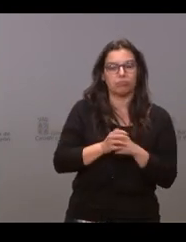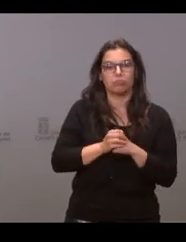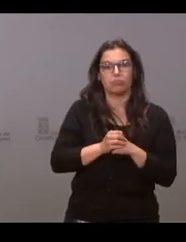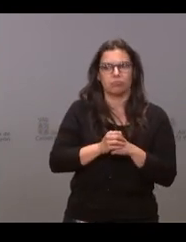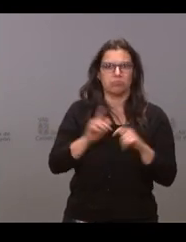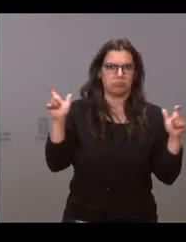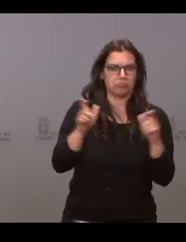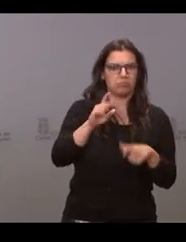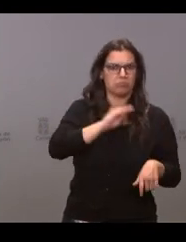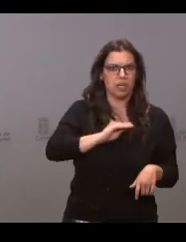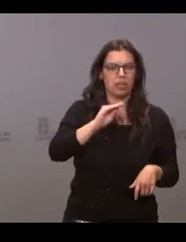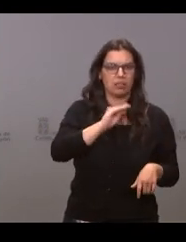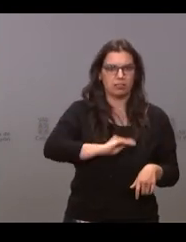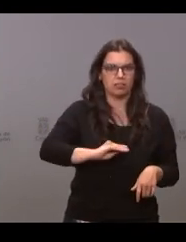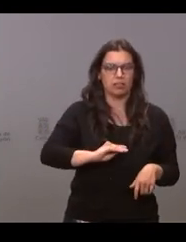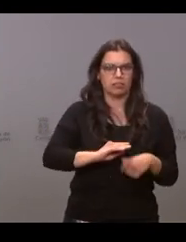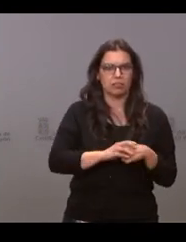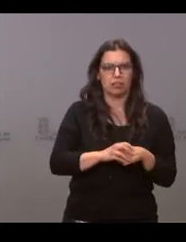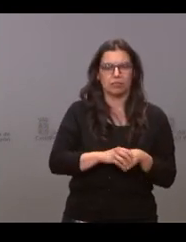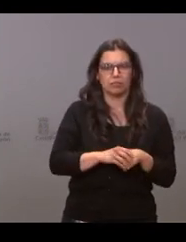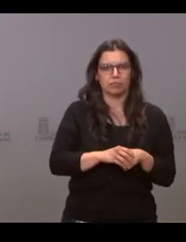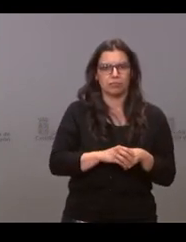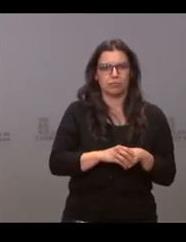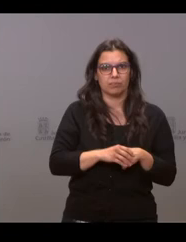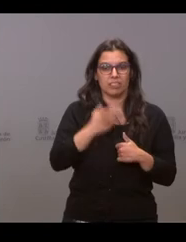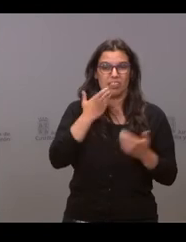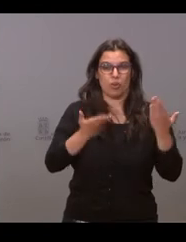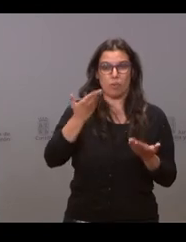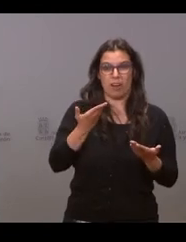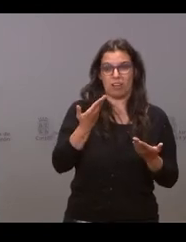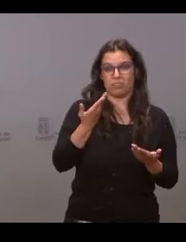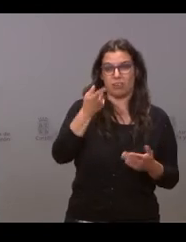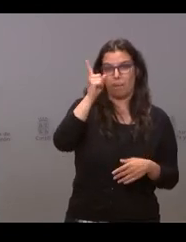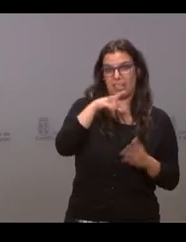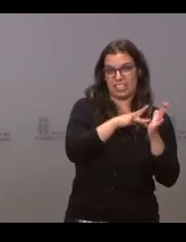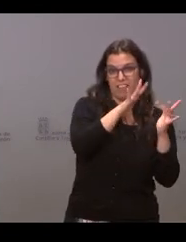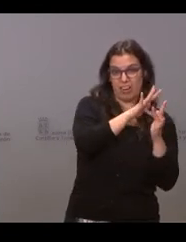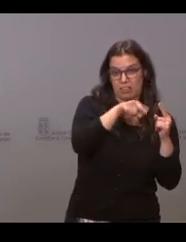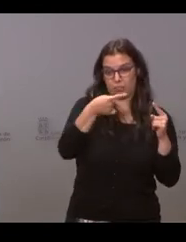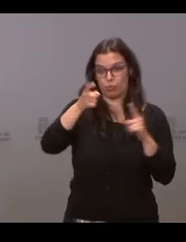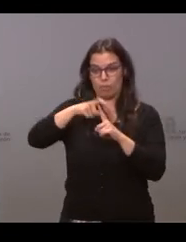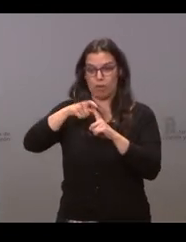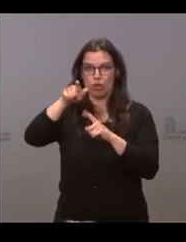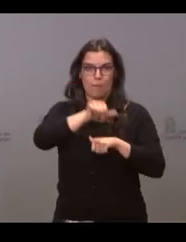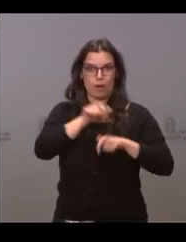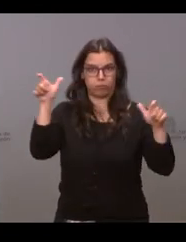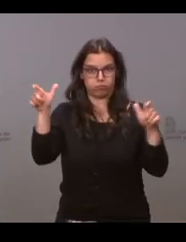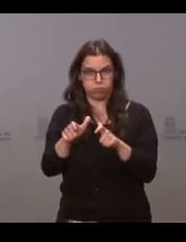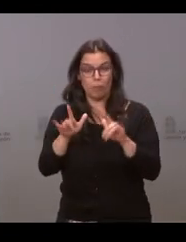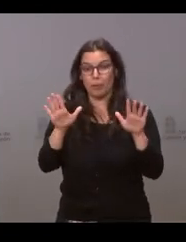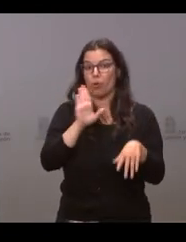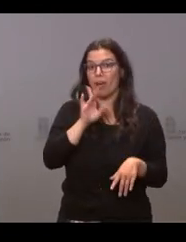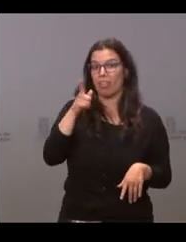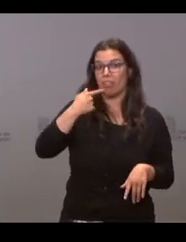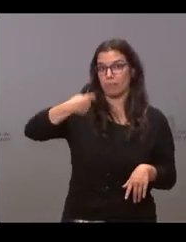importante referente al mes anterior al mes de abril pero como decía el presidente